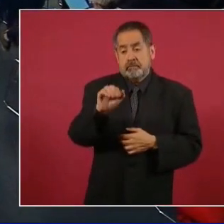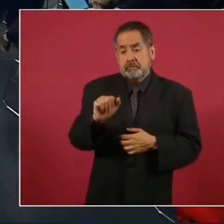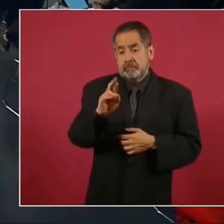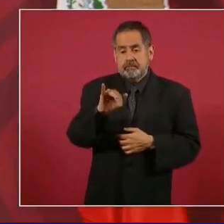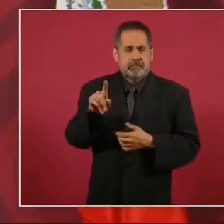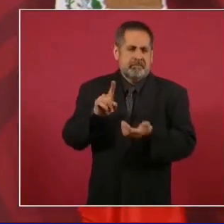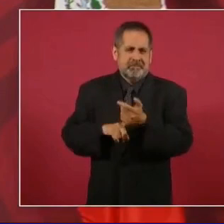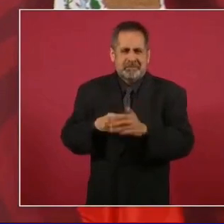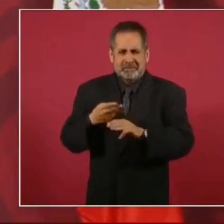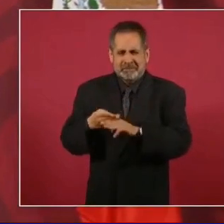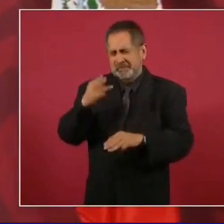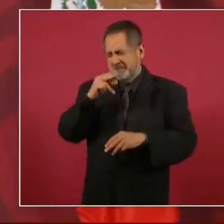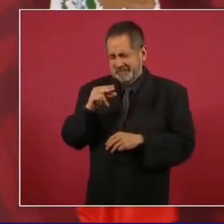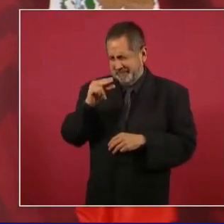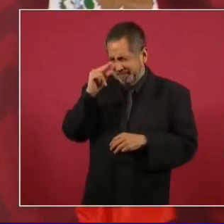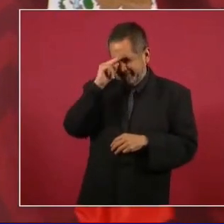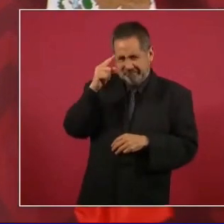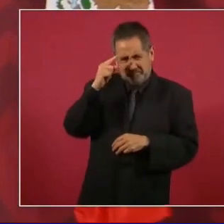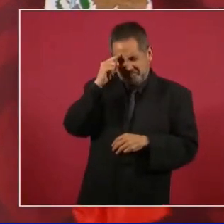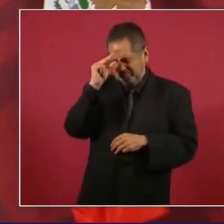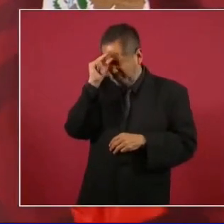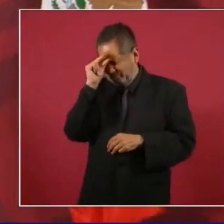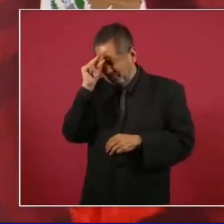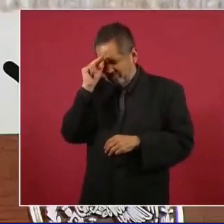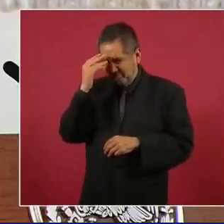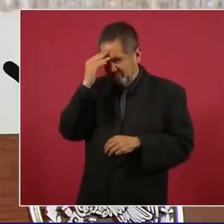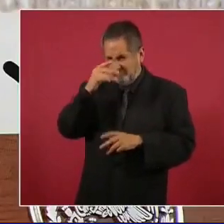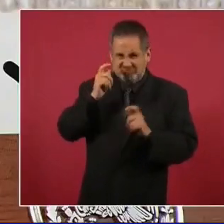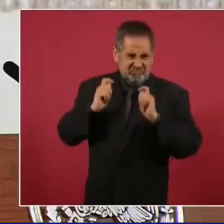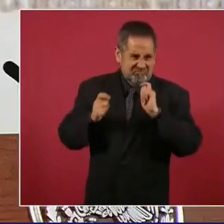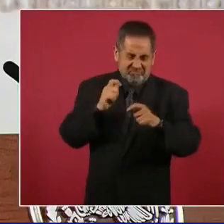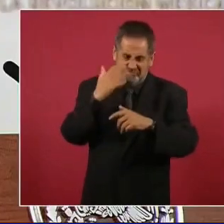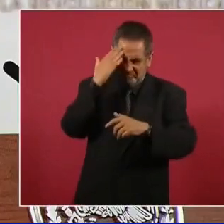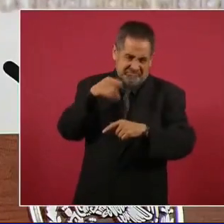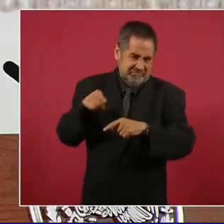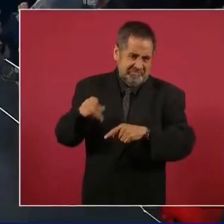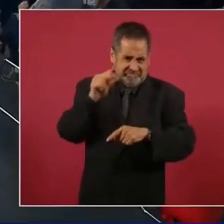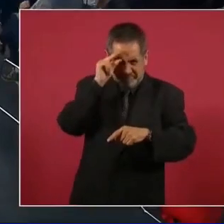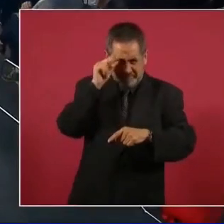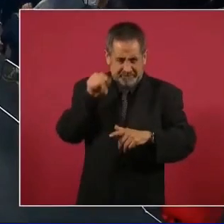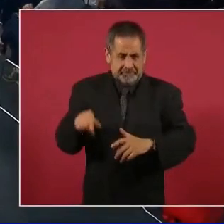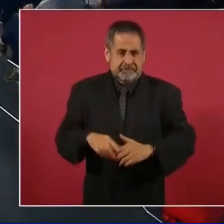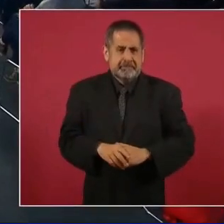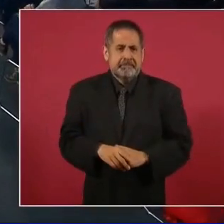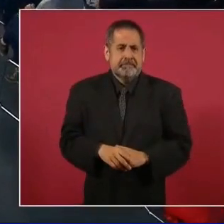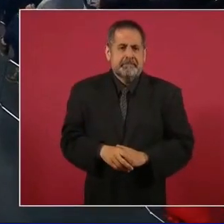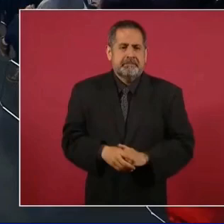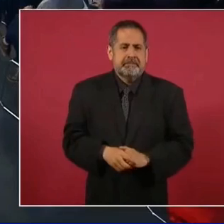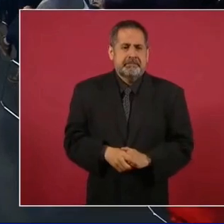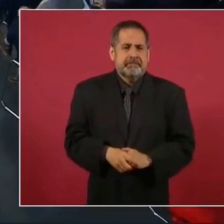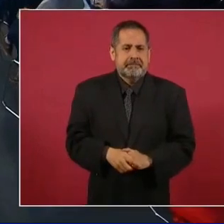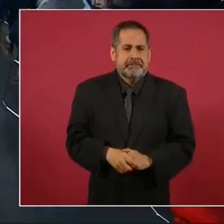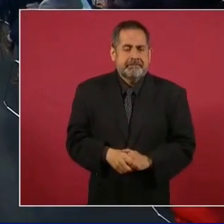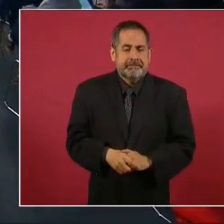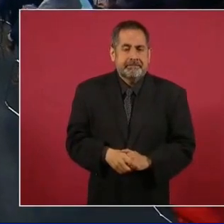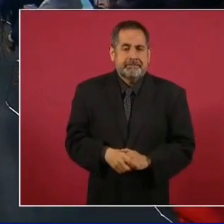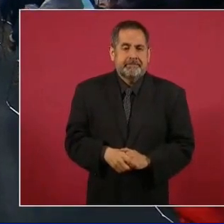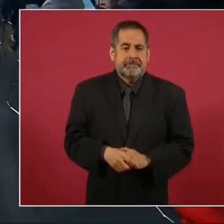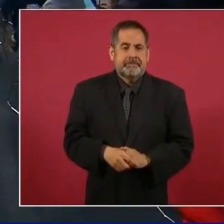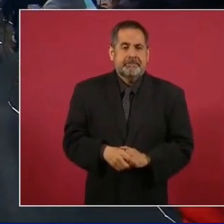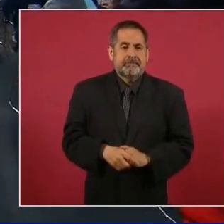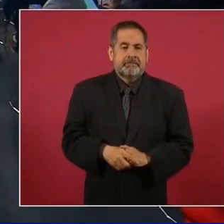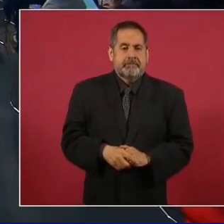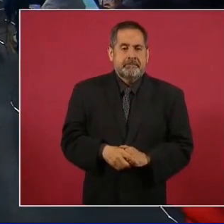muy inteligente, Miren esto.